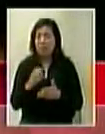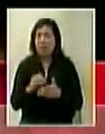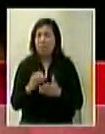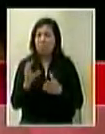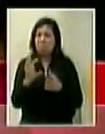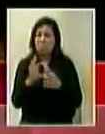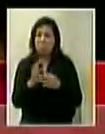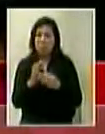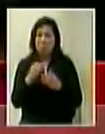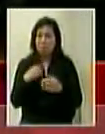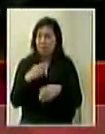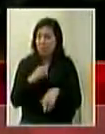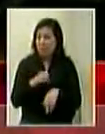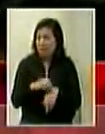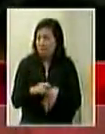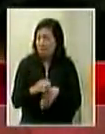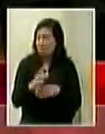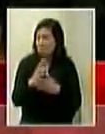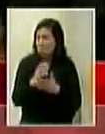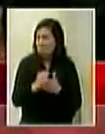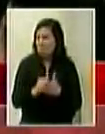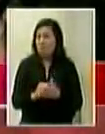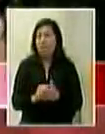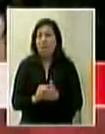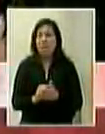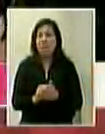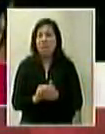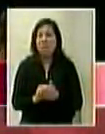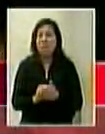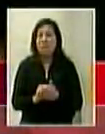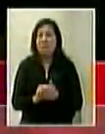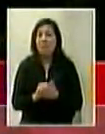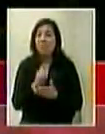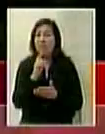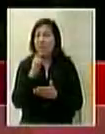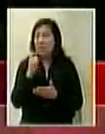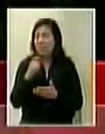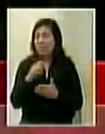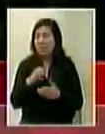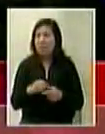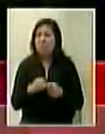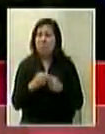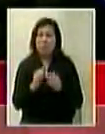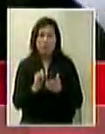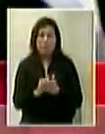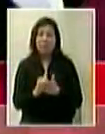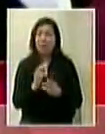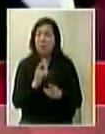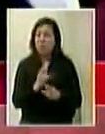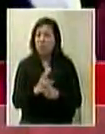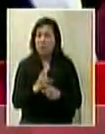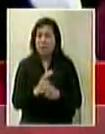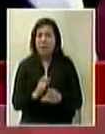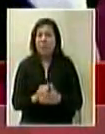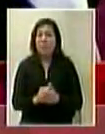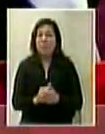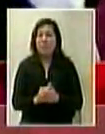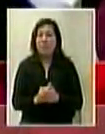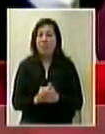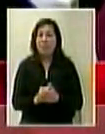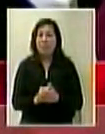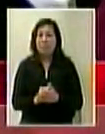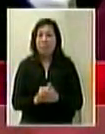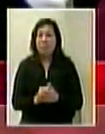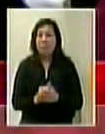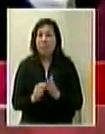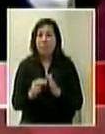por lo menos los capaciten, pues, mínimamente en lo que son requerimientos especiales de cuidado para una población penitenciaria